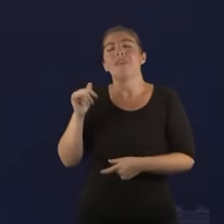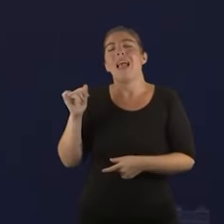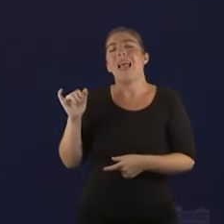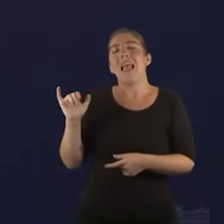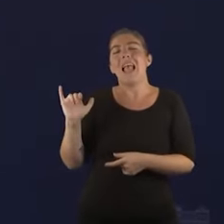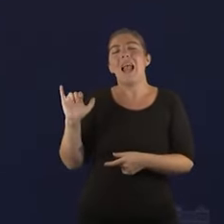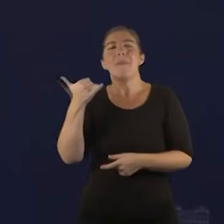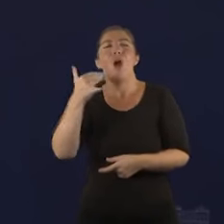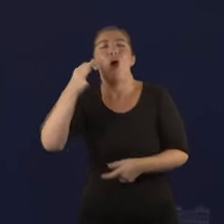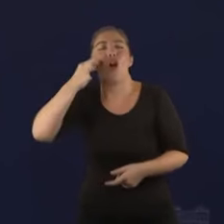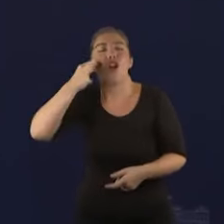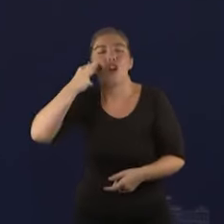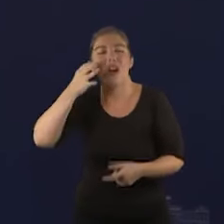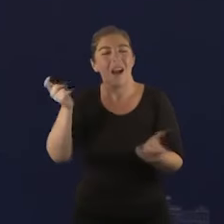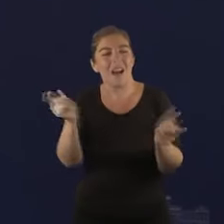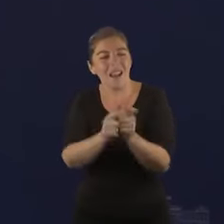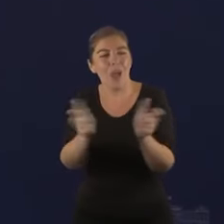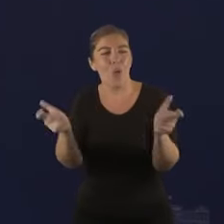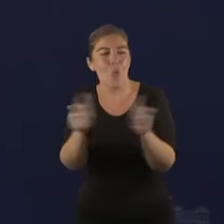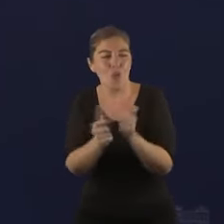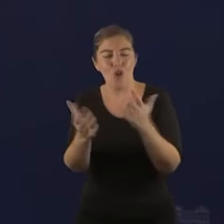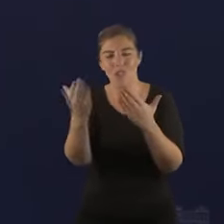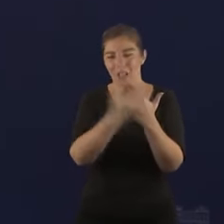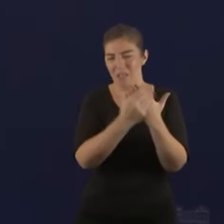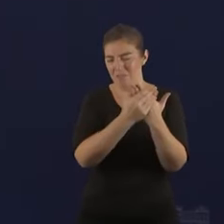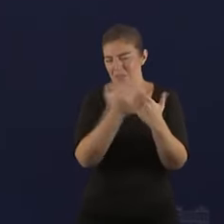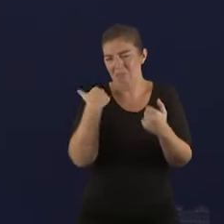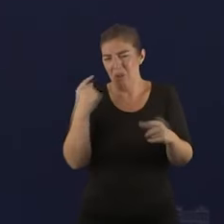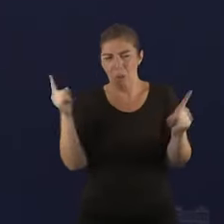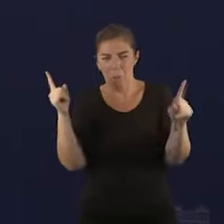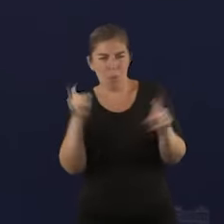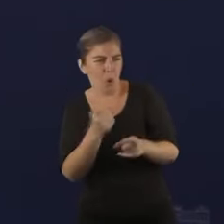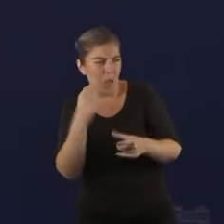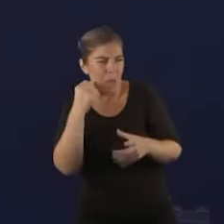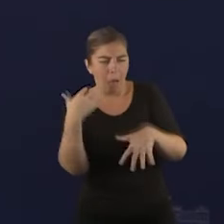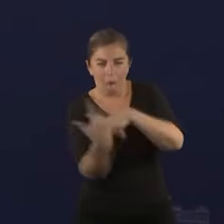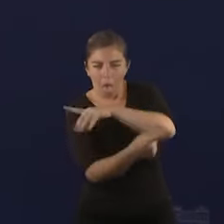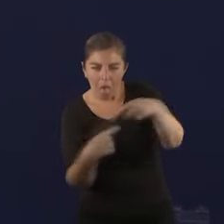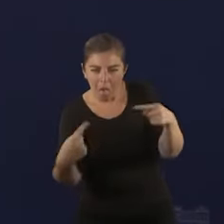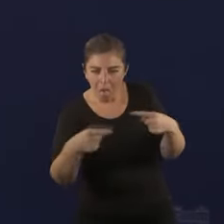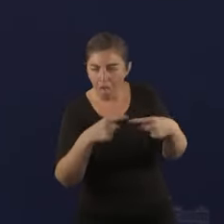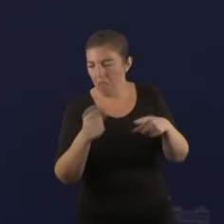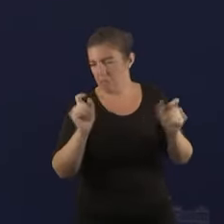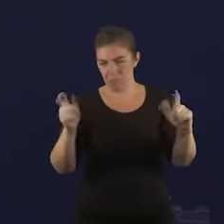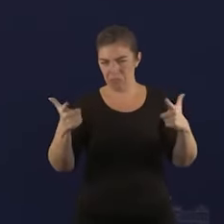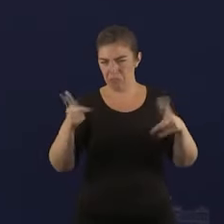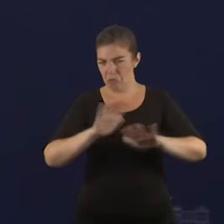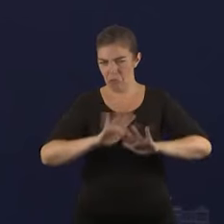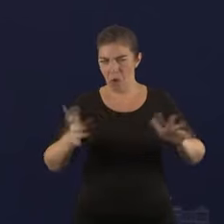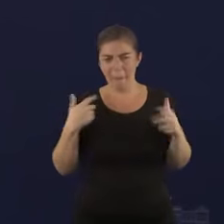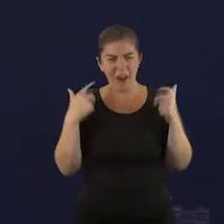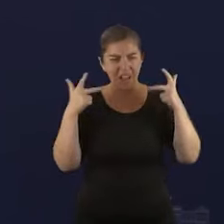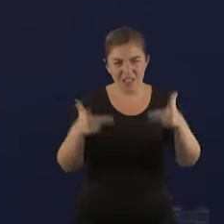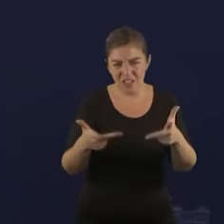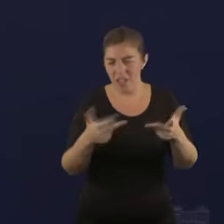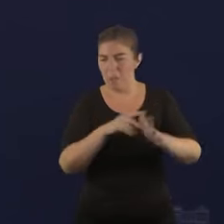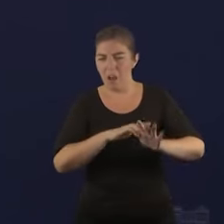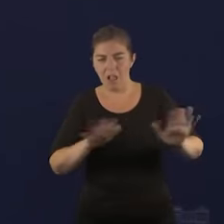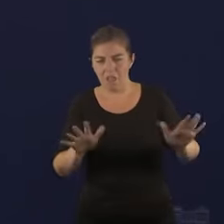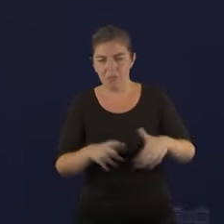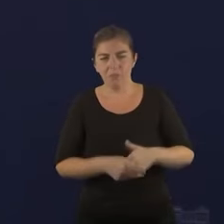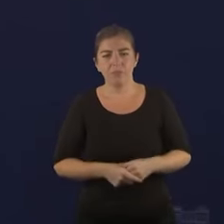el mejor testigo de las reuniones de gabinete y no hay absolutamente ninguna interna ni nada para para destacar ni